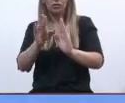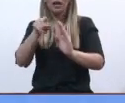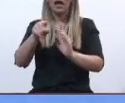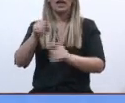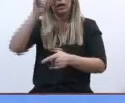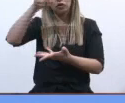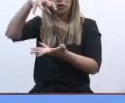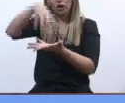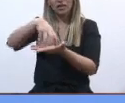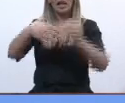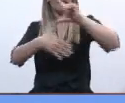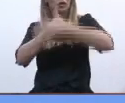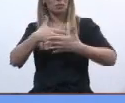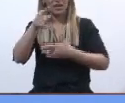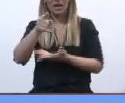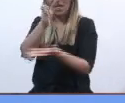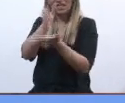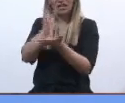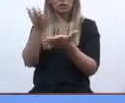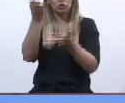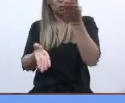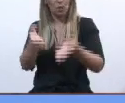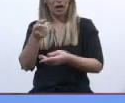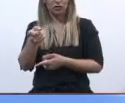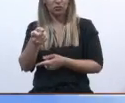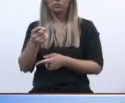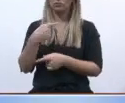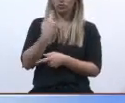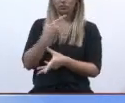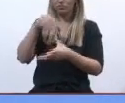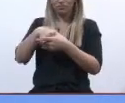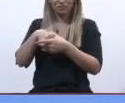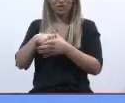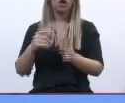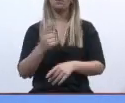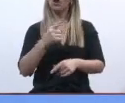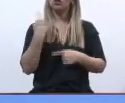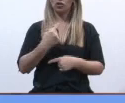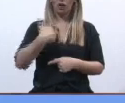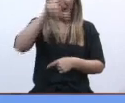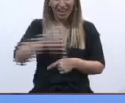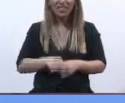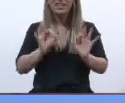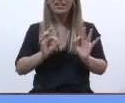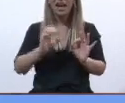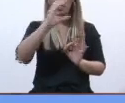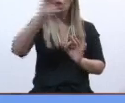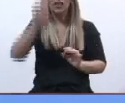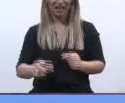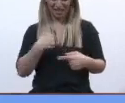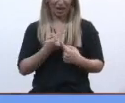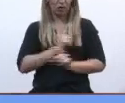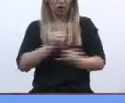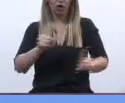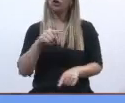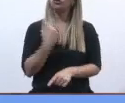Interamericana de los Derechos Humanos en aquellas cuestiones que somos parte. No somos Costa Rica, presidenta, somos Argentina y